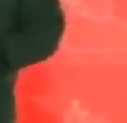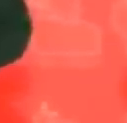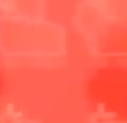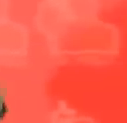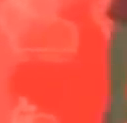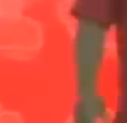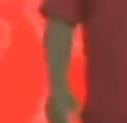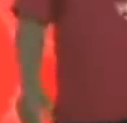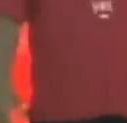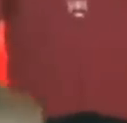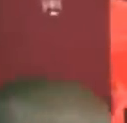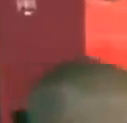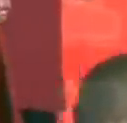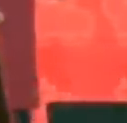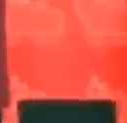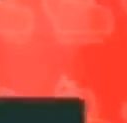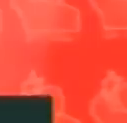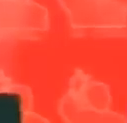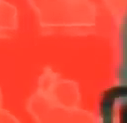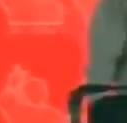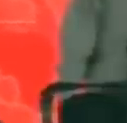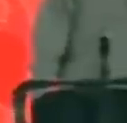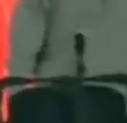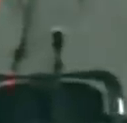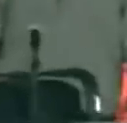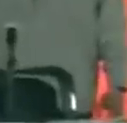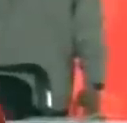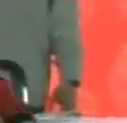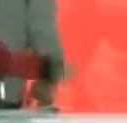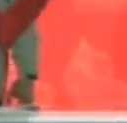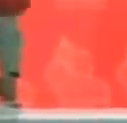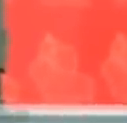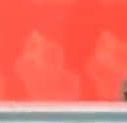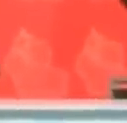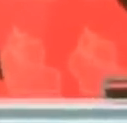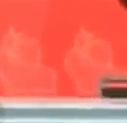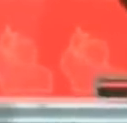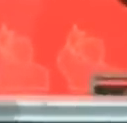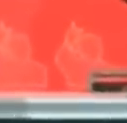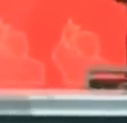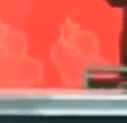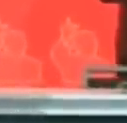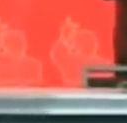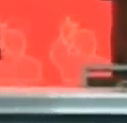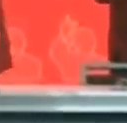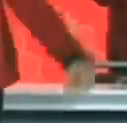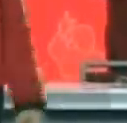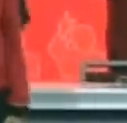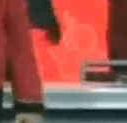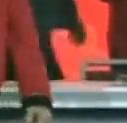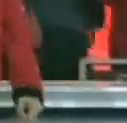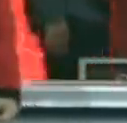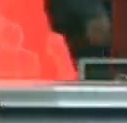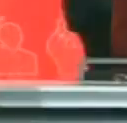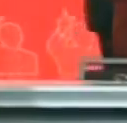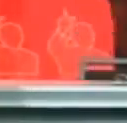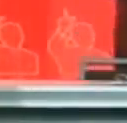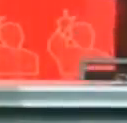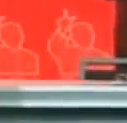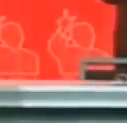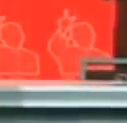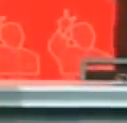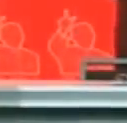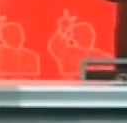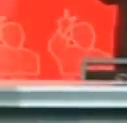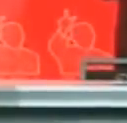entregar. Hay que hacer mucho que hacer, hay que dar mucho que dar para que el mundo